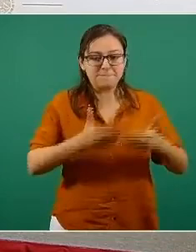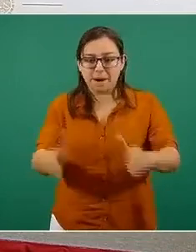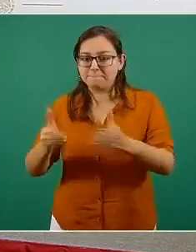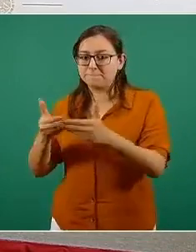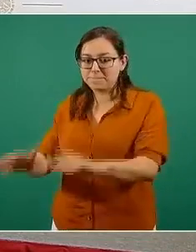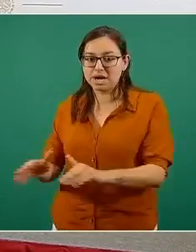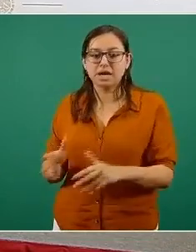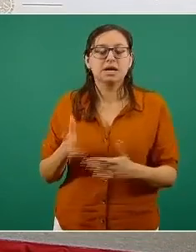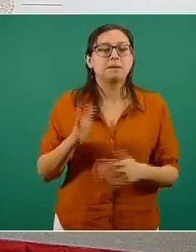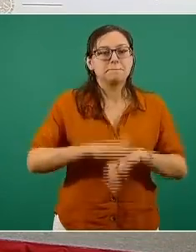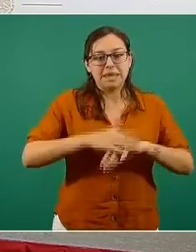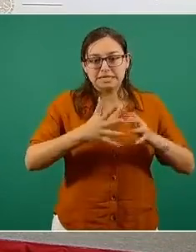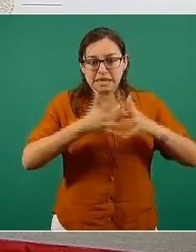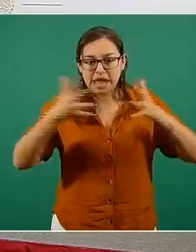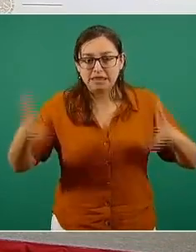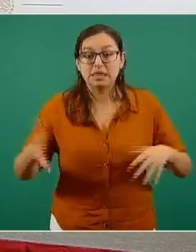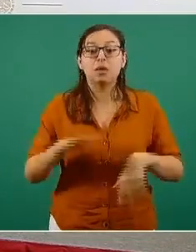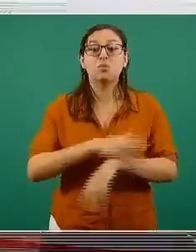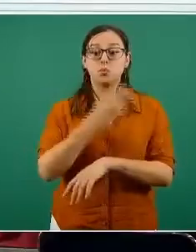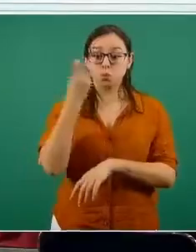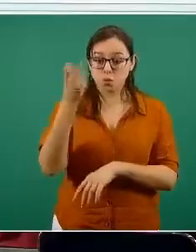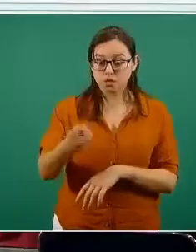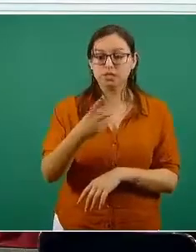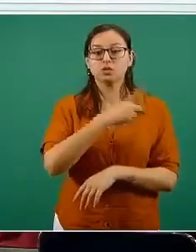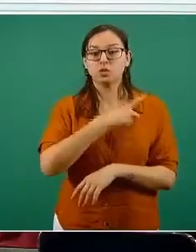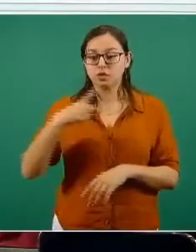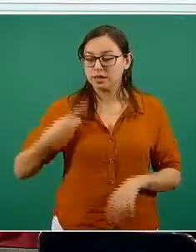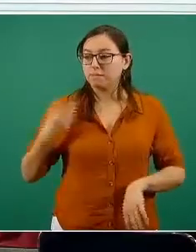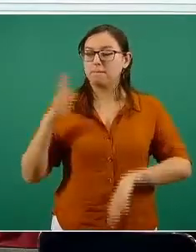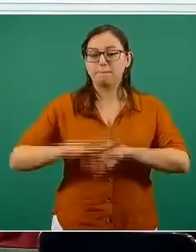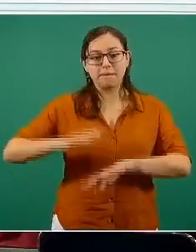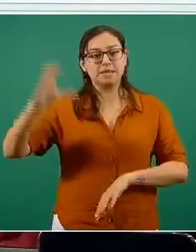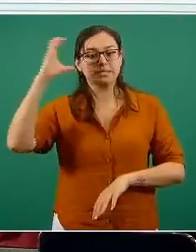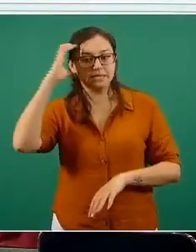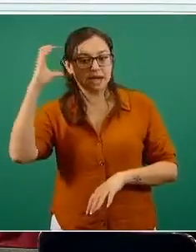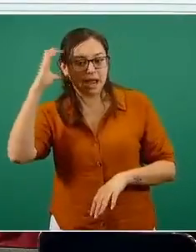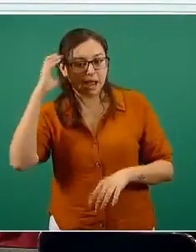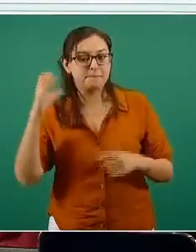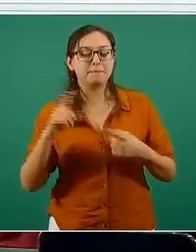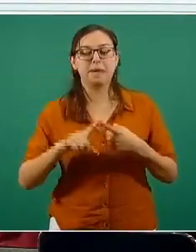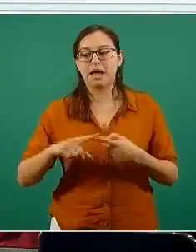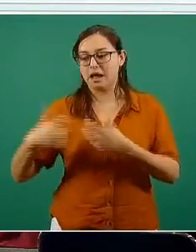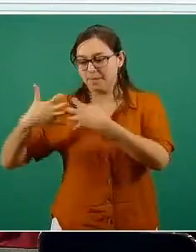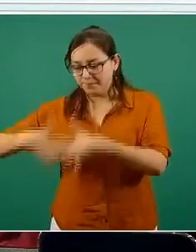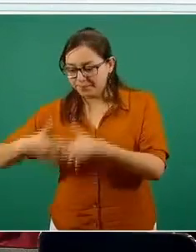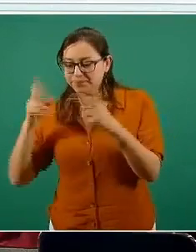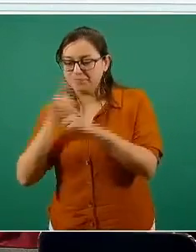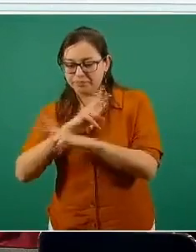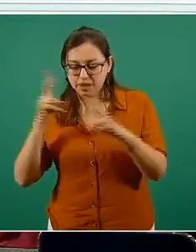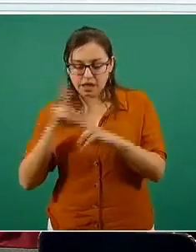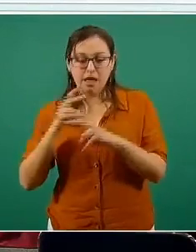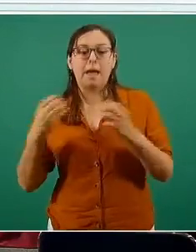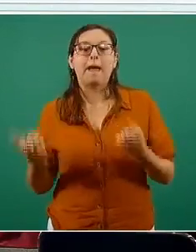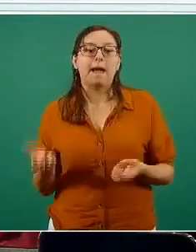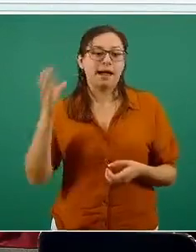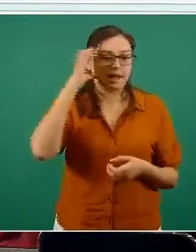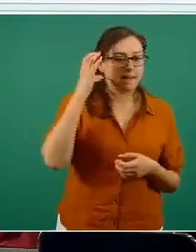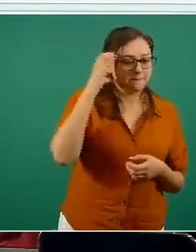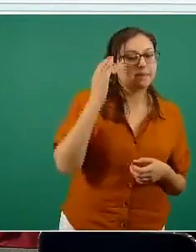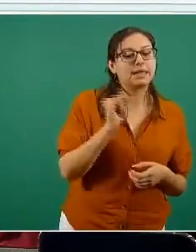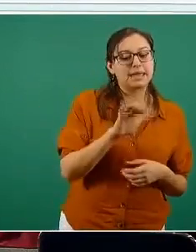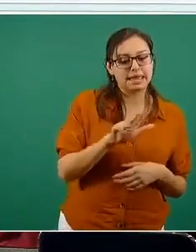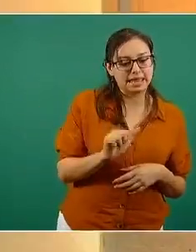de tener cada vez un incremento mayor de camas, tanto para pacientes críticos como para pacientes no